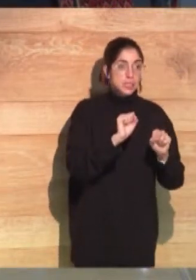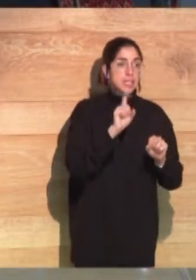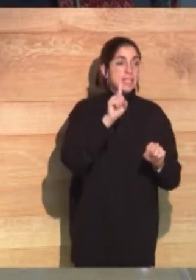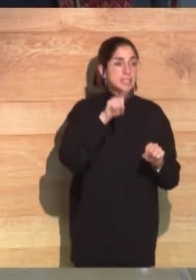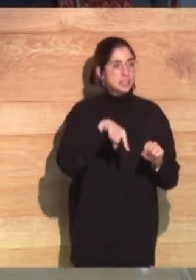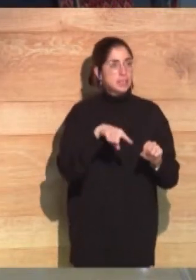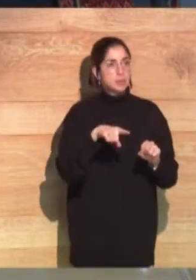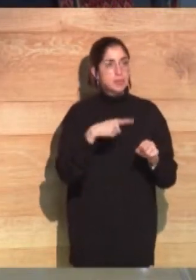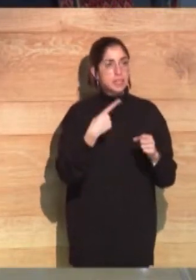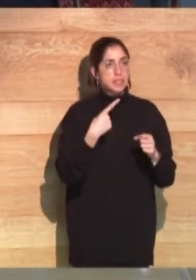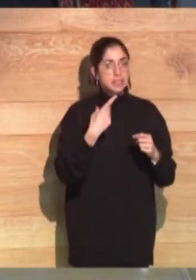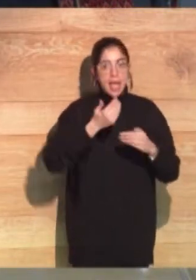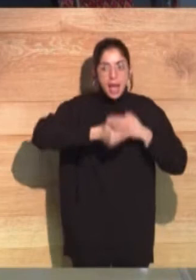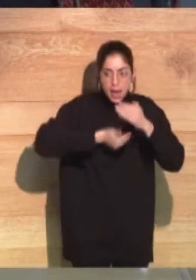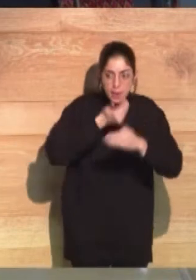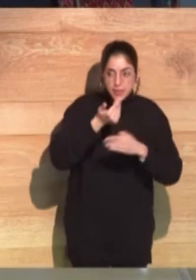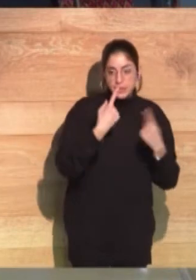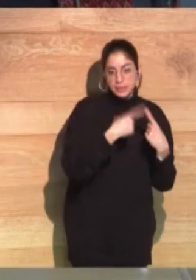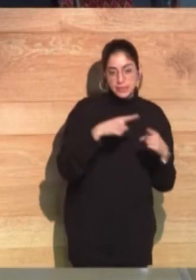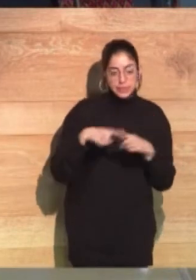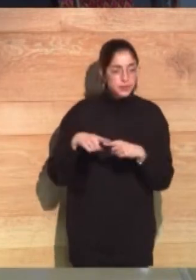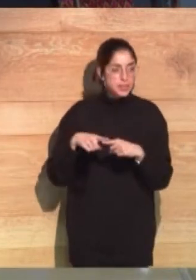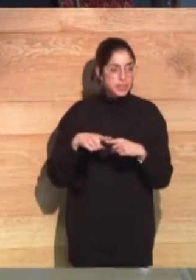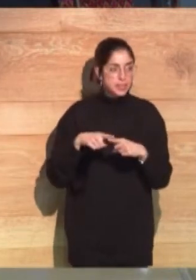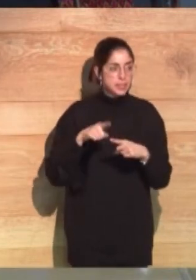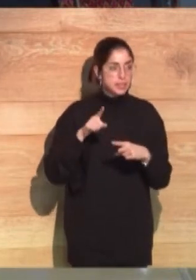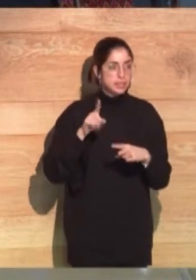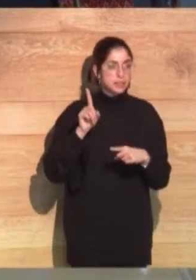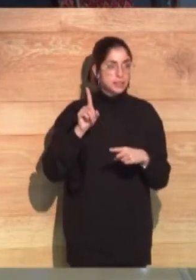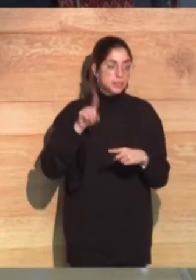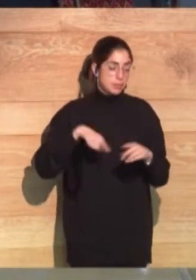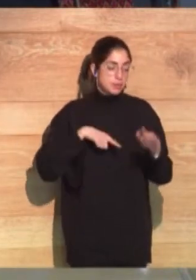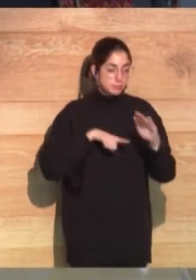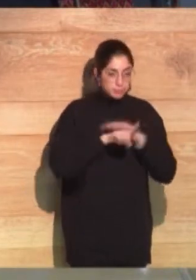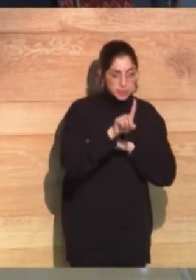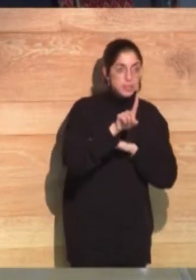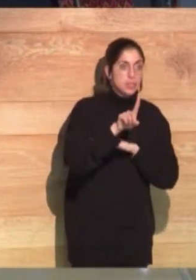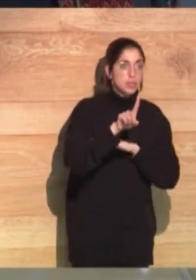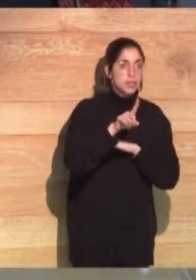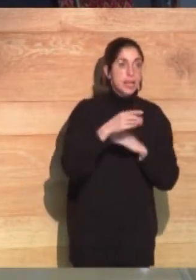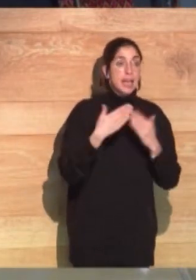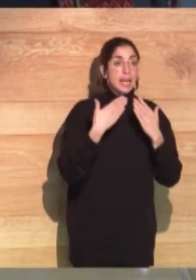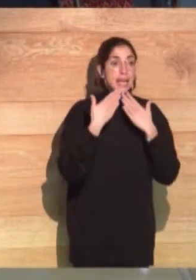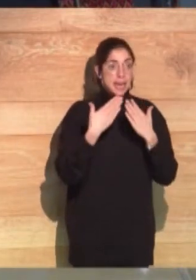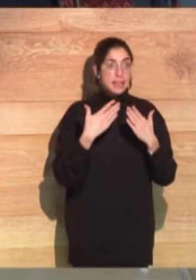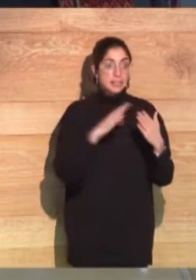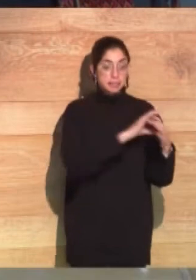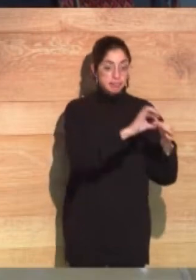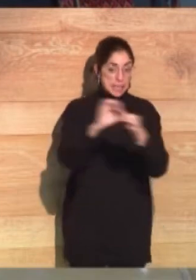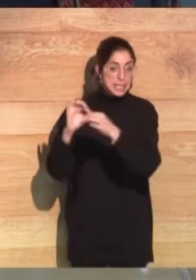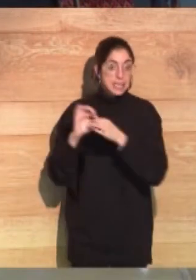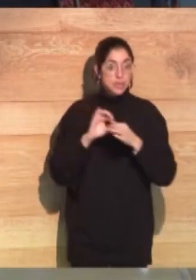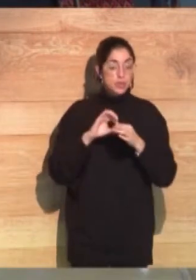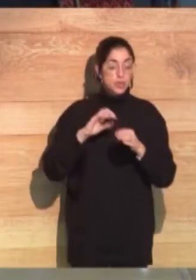distintos avances y desarrollos en los últimos años debido a las fuertes relaciones que existen entre Europa